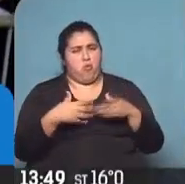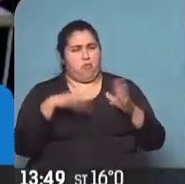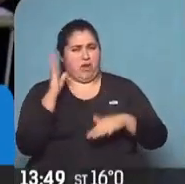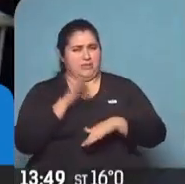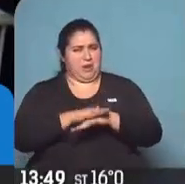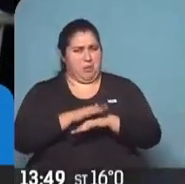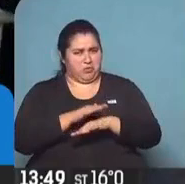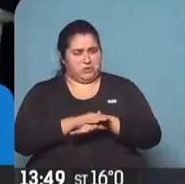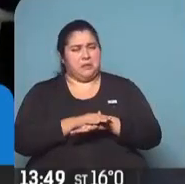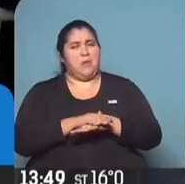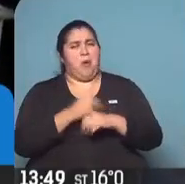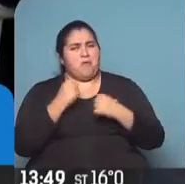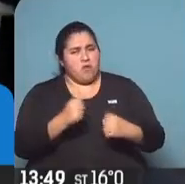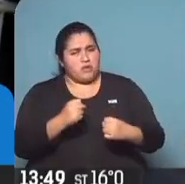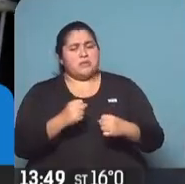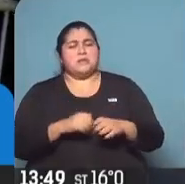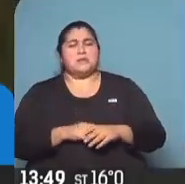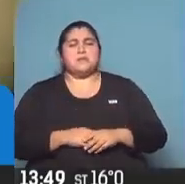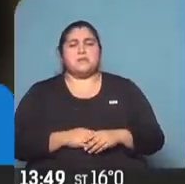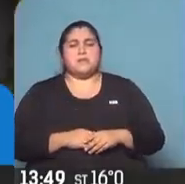a los integrantes